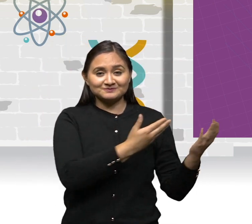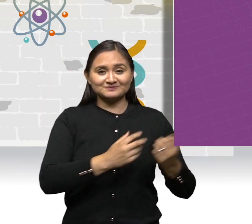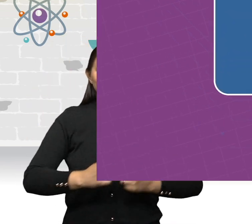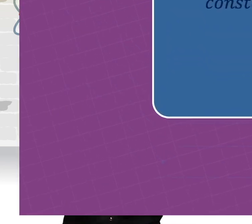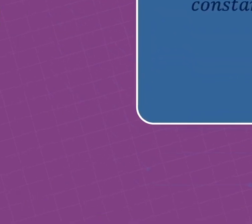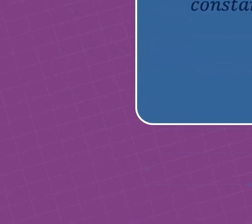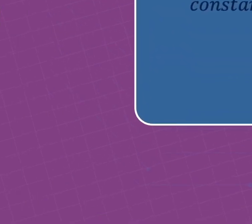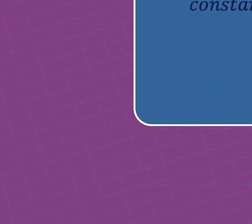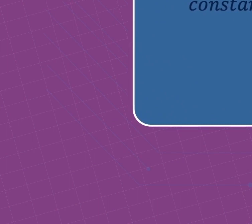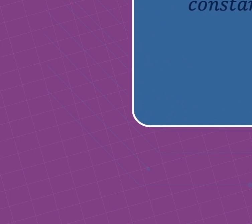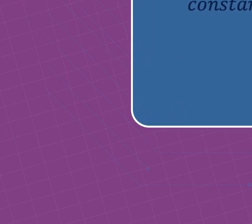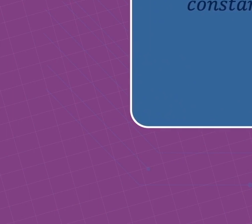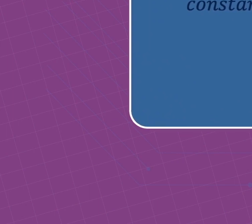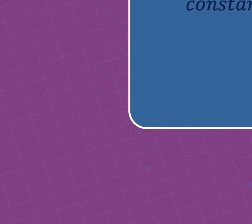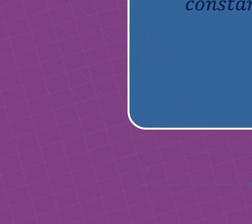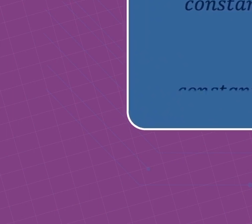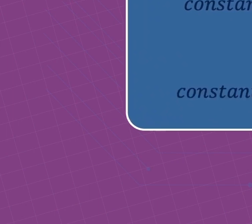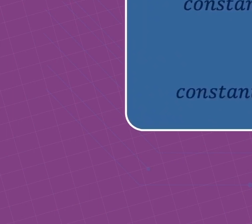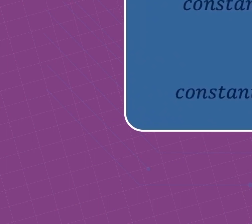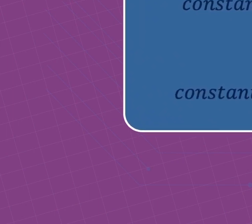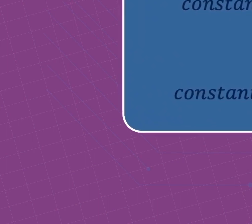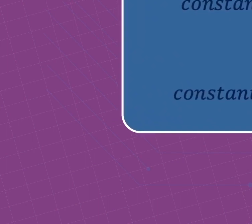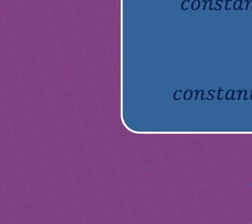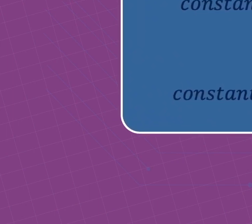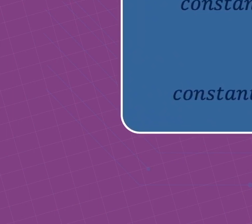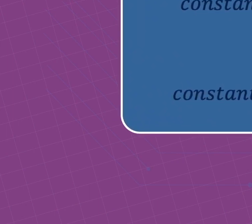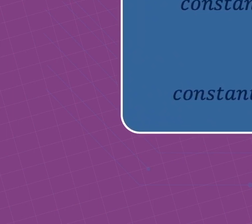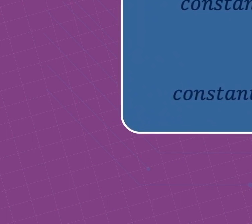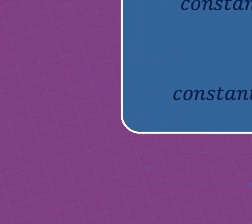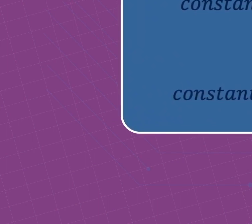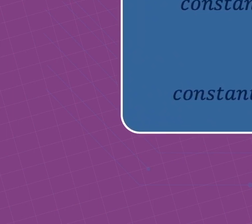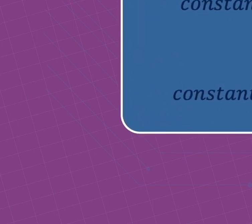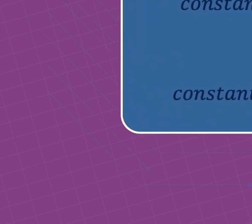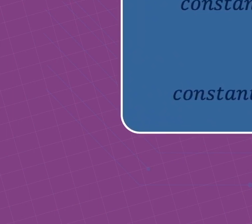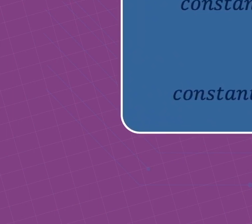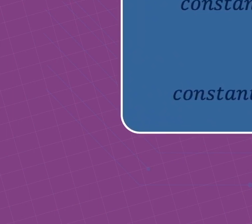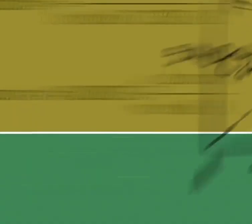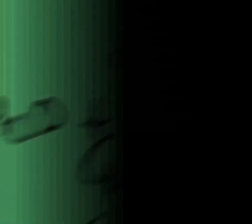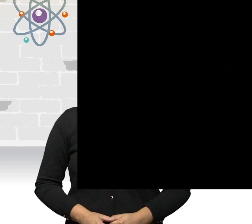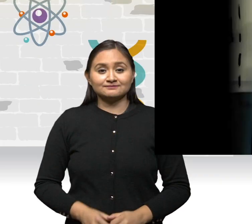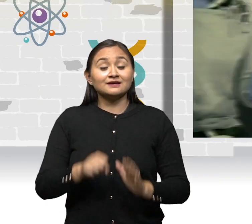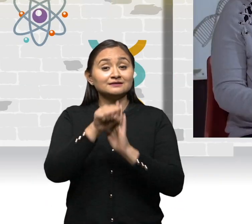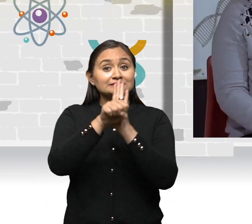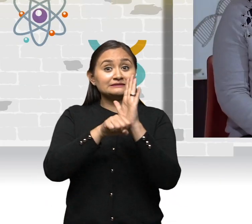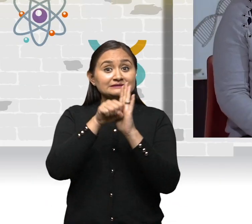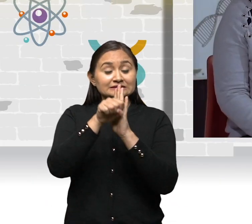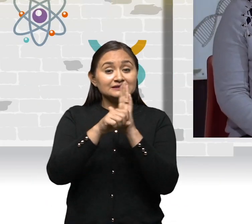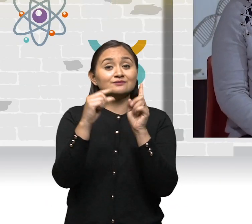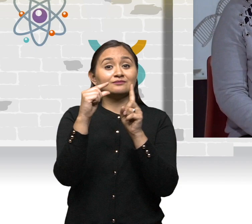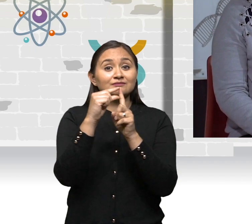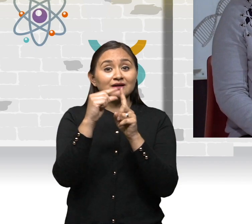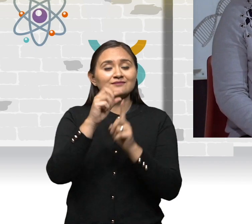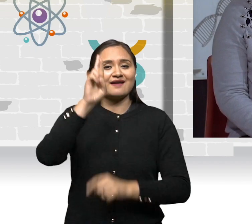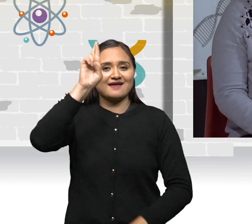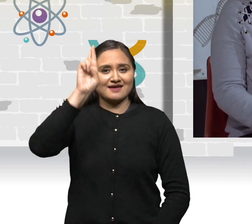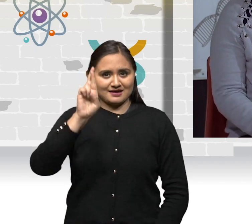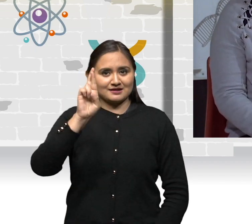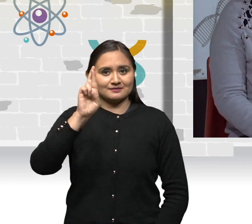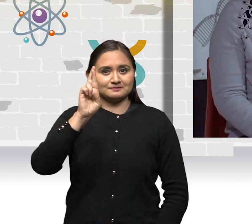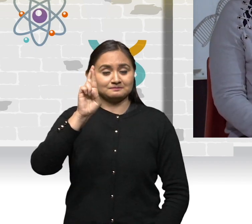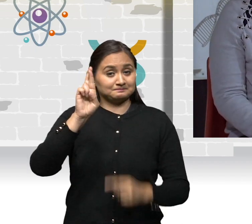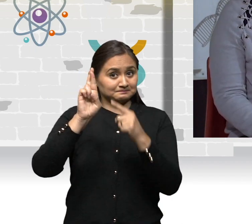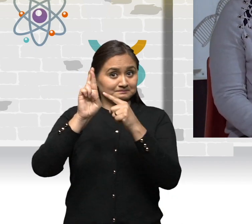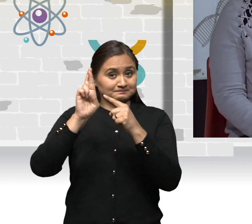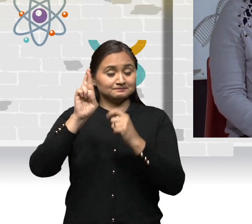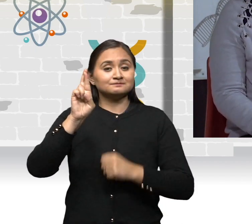se sustituyen estos valores recordando que la temperatura debe de ir en Kelvin. La letra asignada para esta constante es